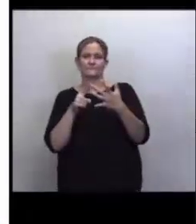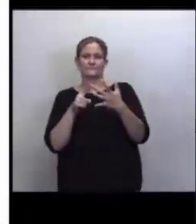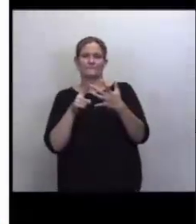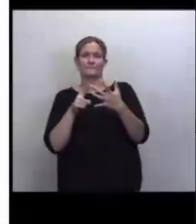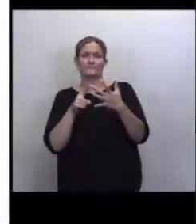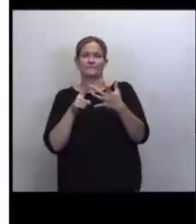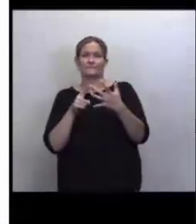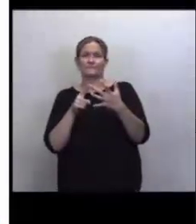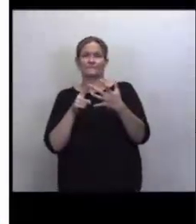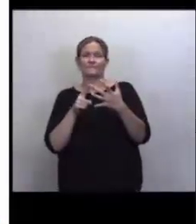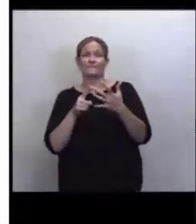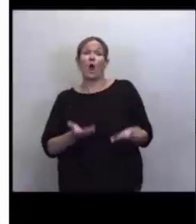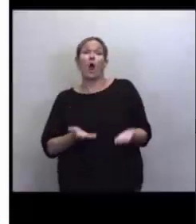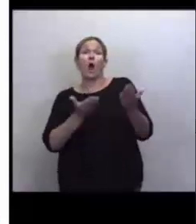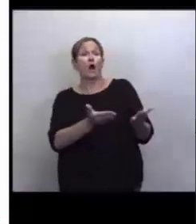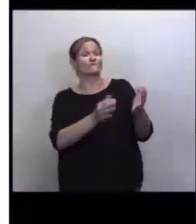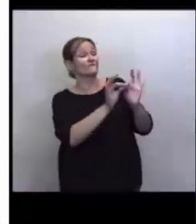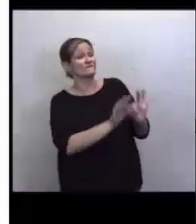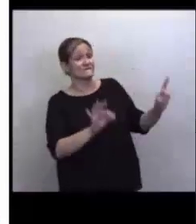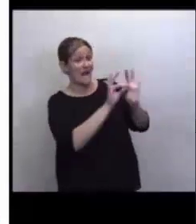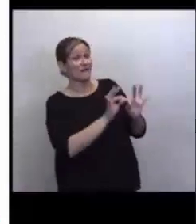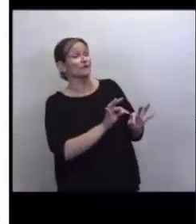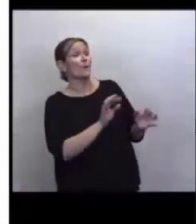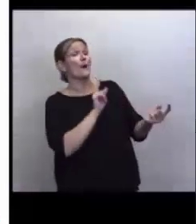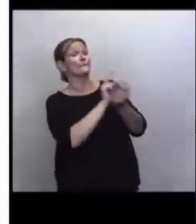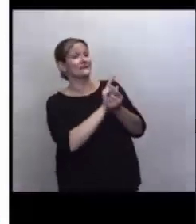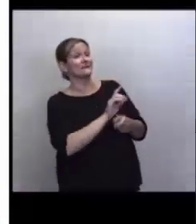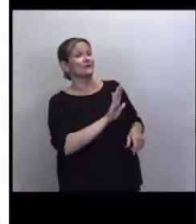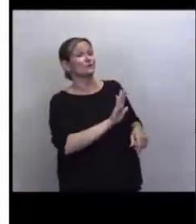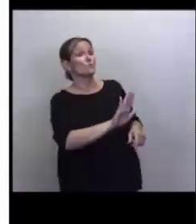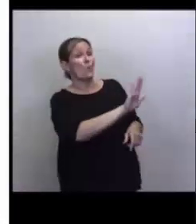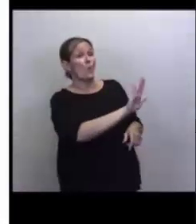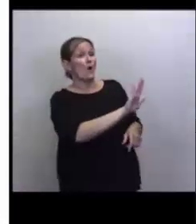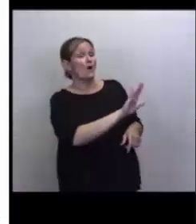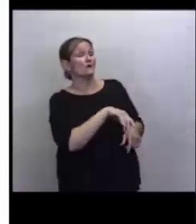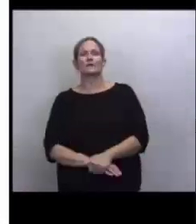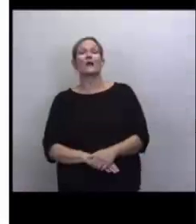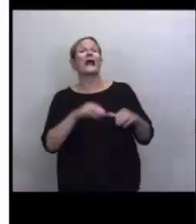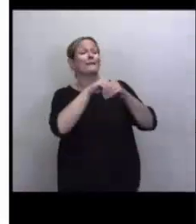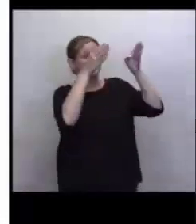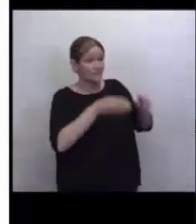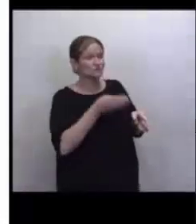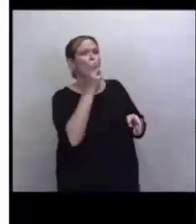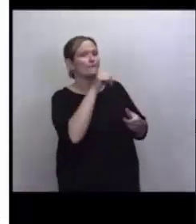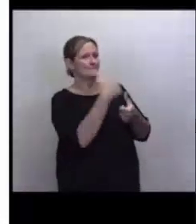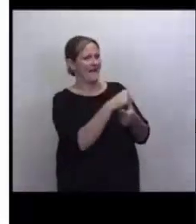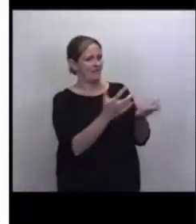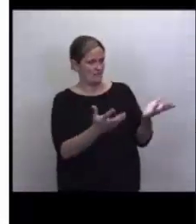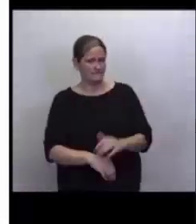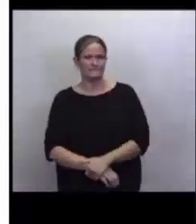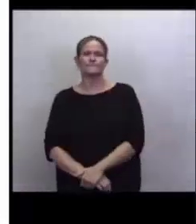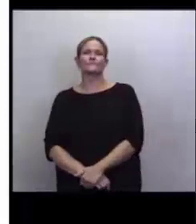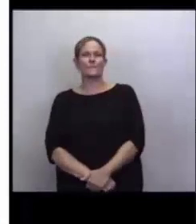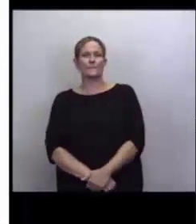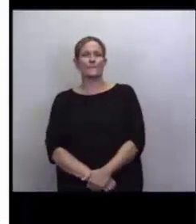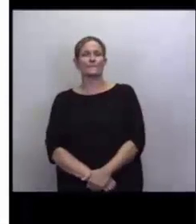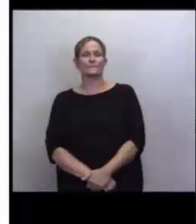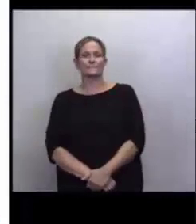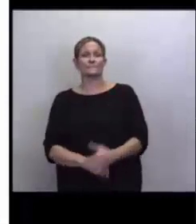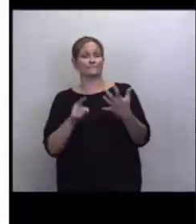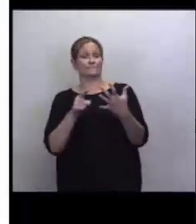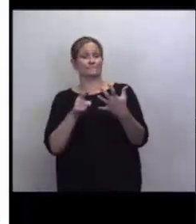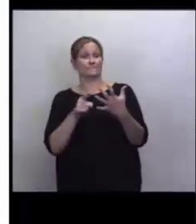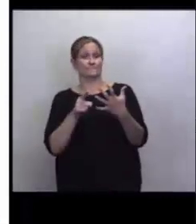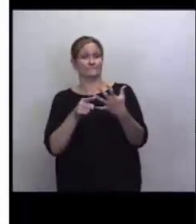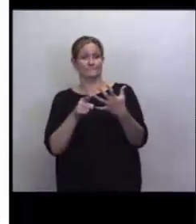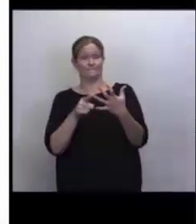corresponde al propietario. 3, hacer una oferta de compensación del valor totalmente aprobado, ya sea en